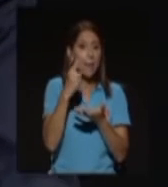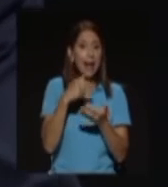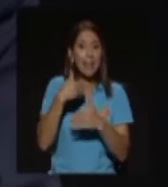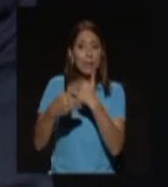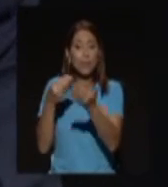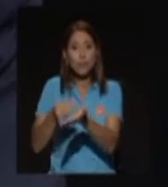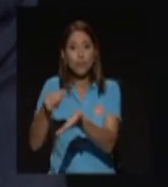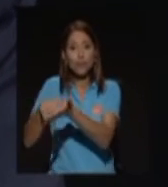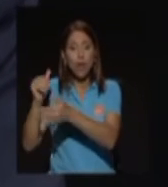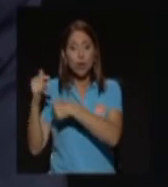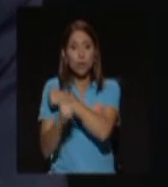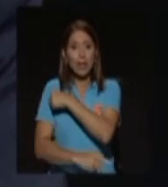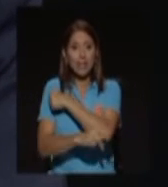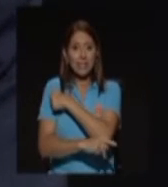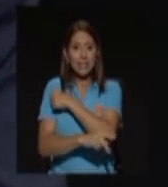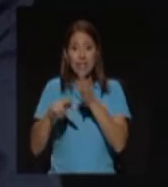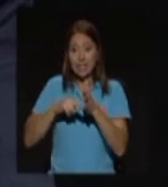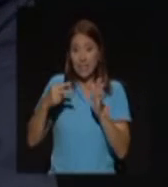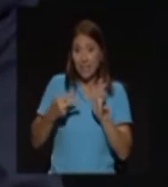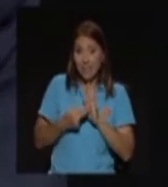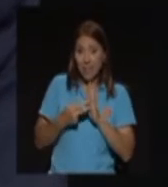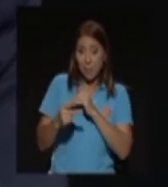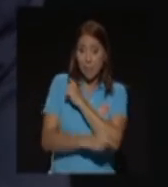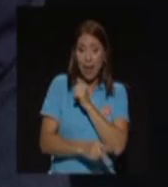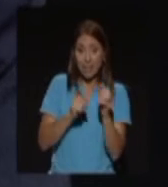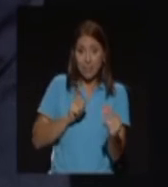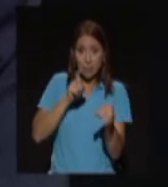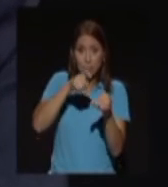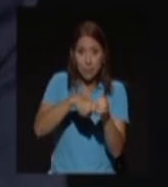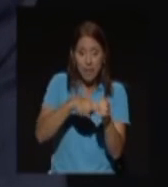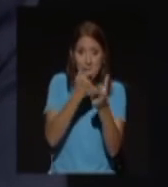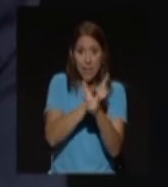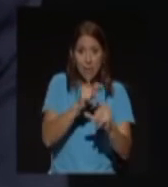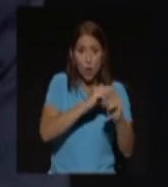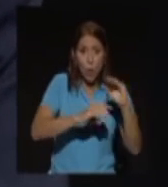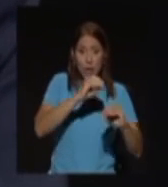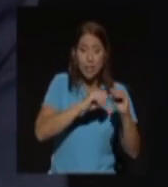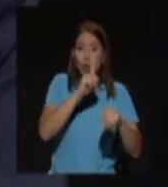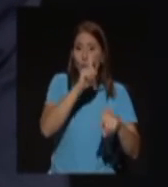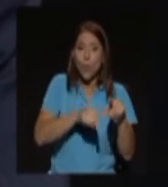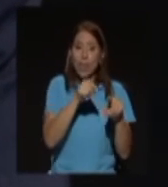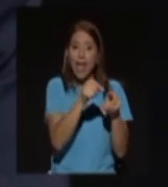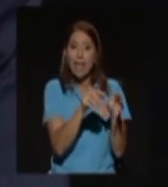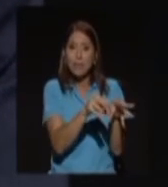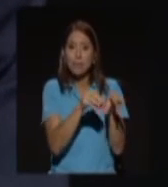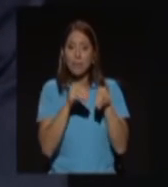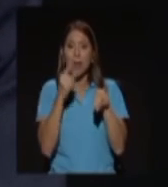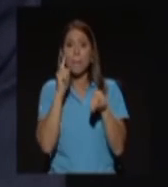otros países del área de libre comercio para reexportar a Estados Unidos,